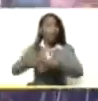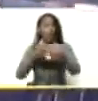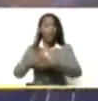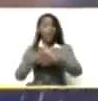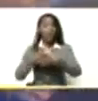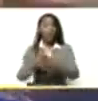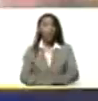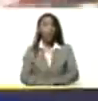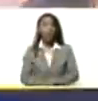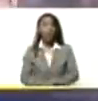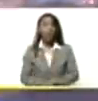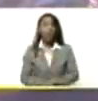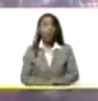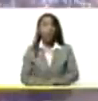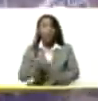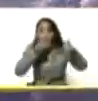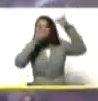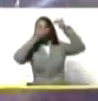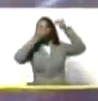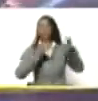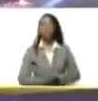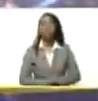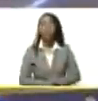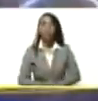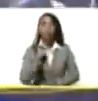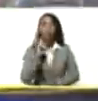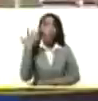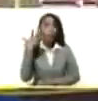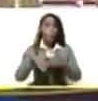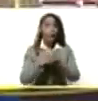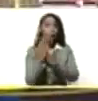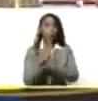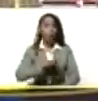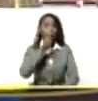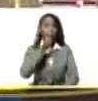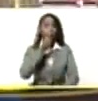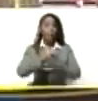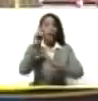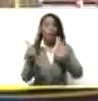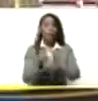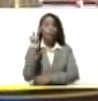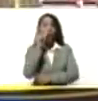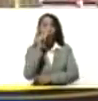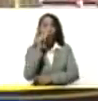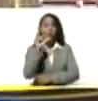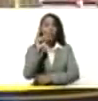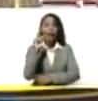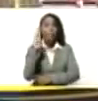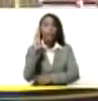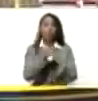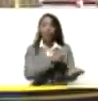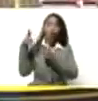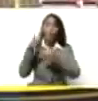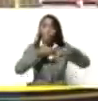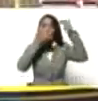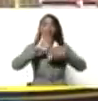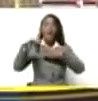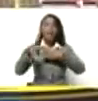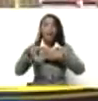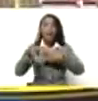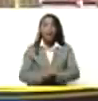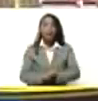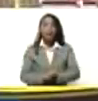una nieta un nieto lo primero que está pendiente es del pediatra y